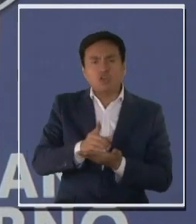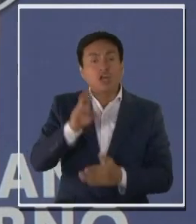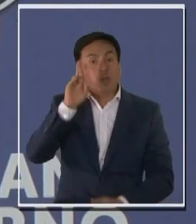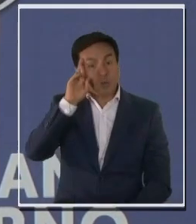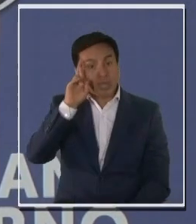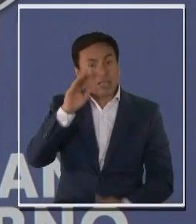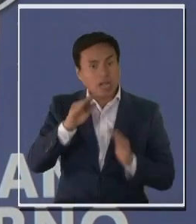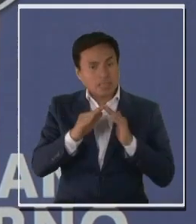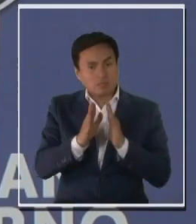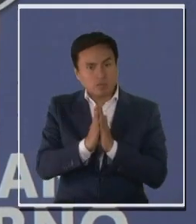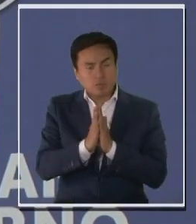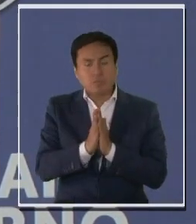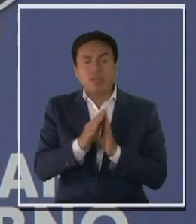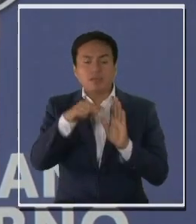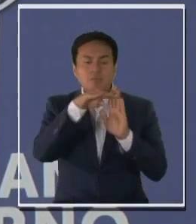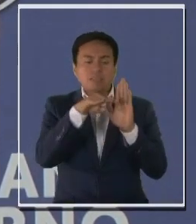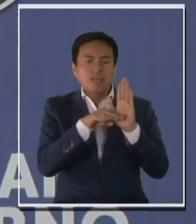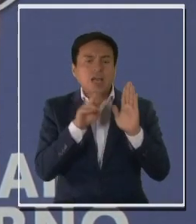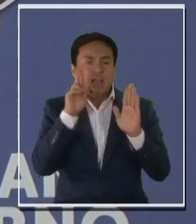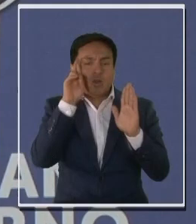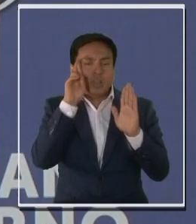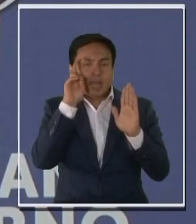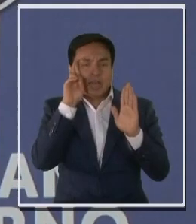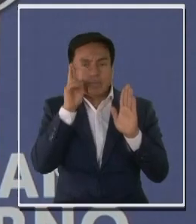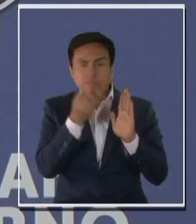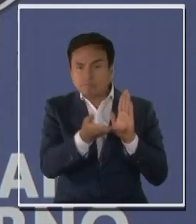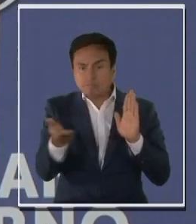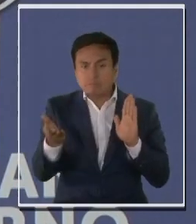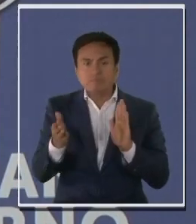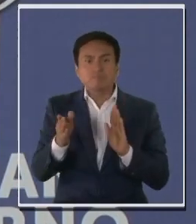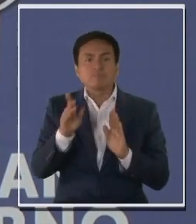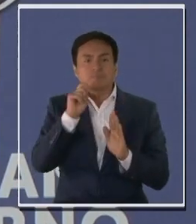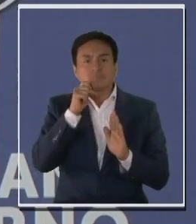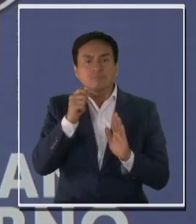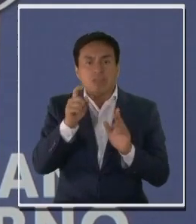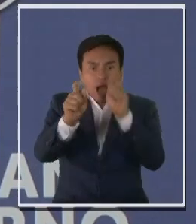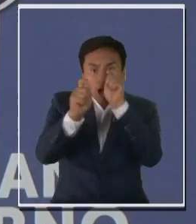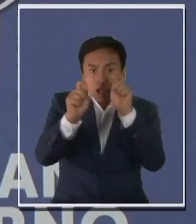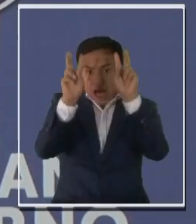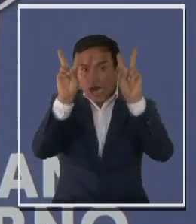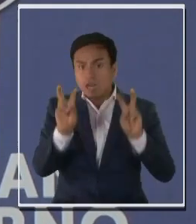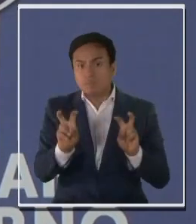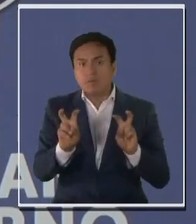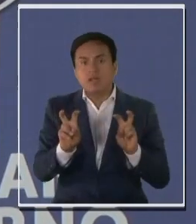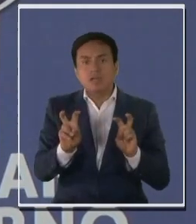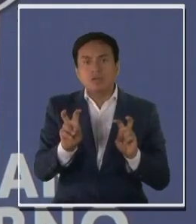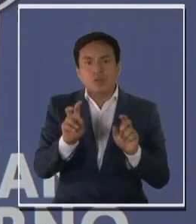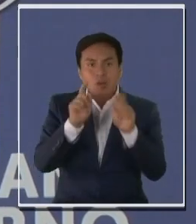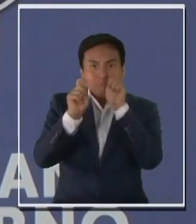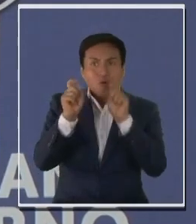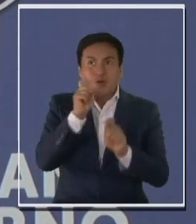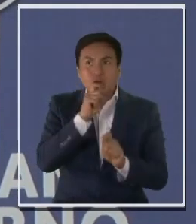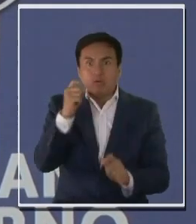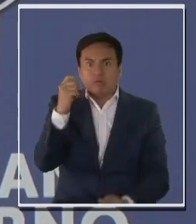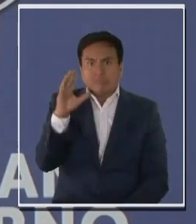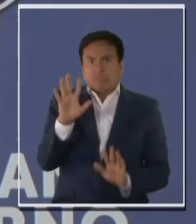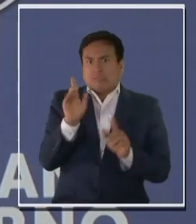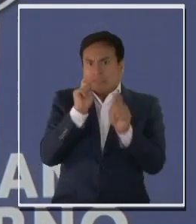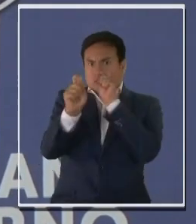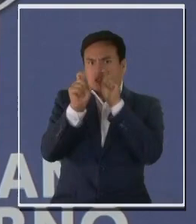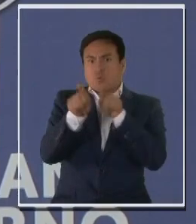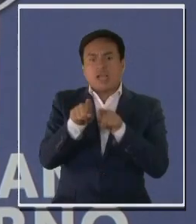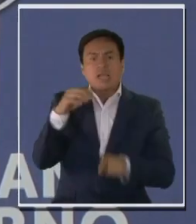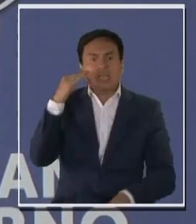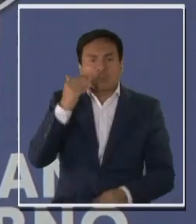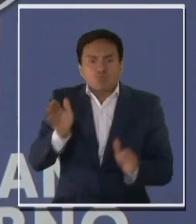en la casa y en las medidas que hay que recordar en la casa y estar atentos que son los signos de alarma esa Lu roja que se nos tiene que prender sobre todo